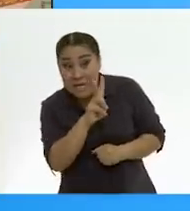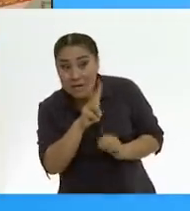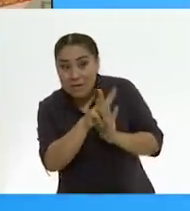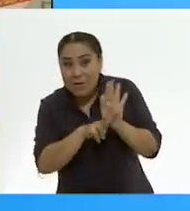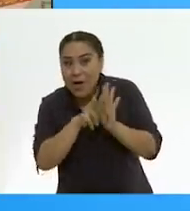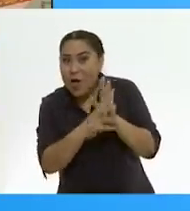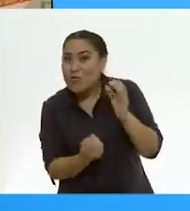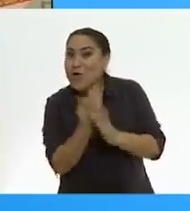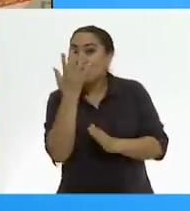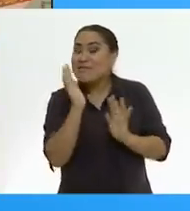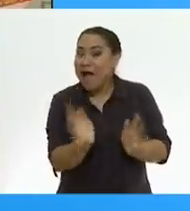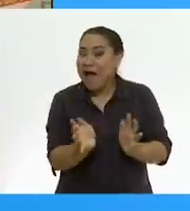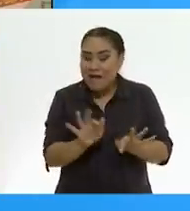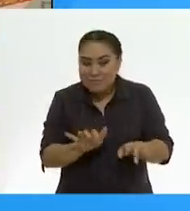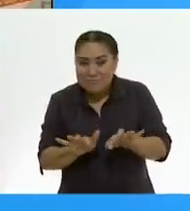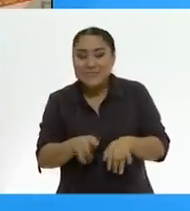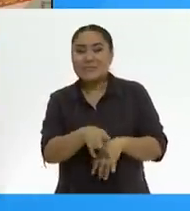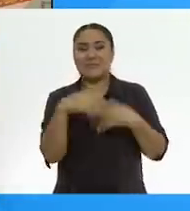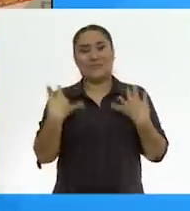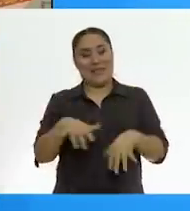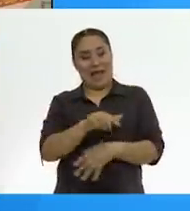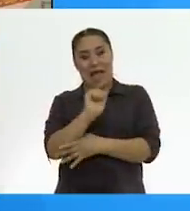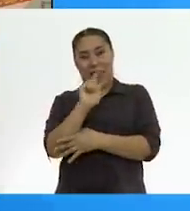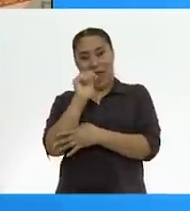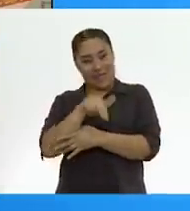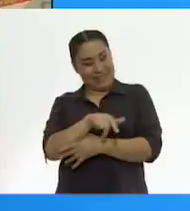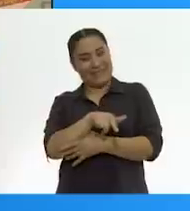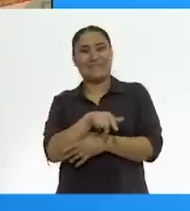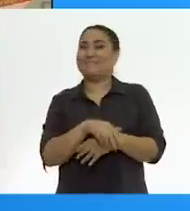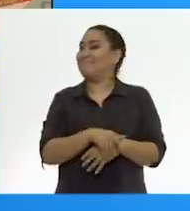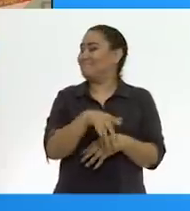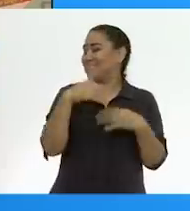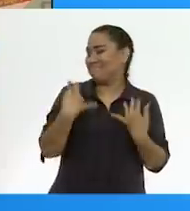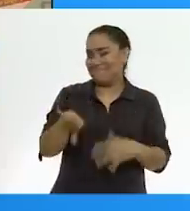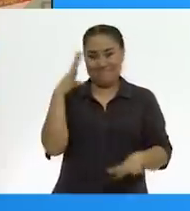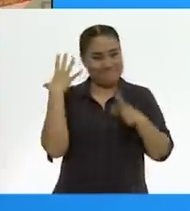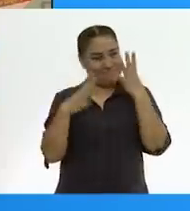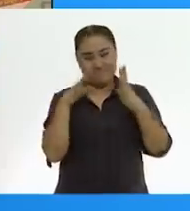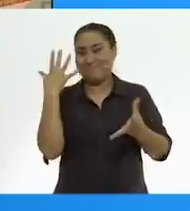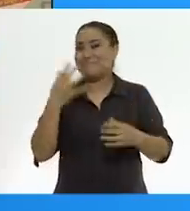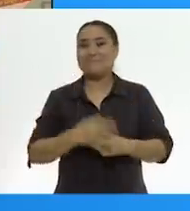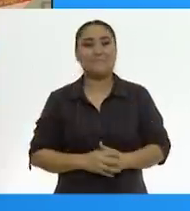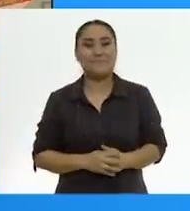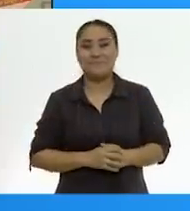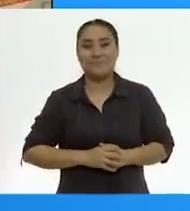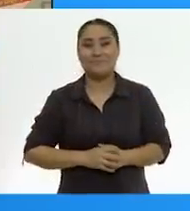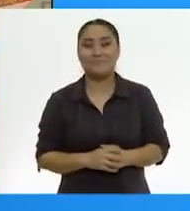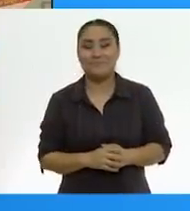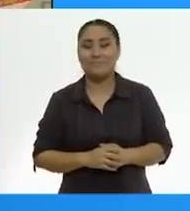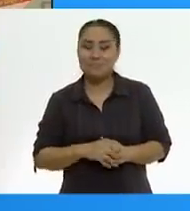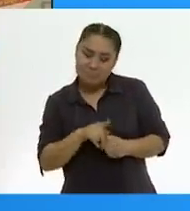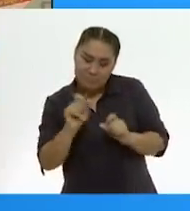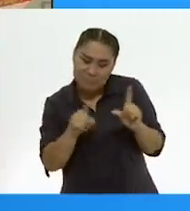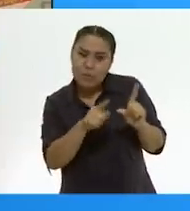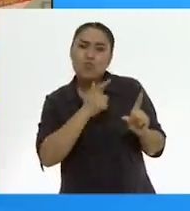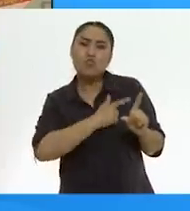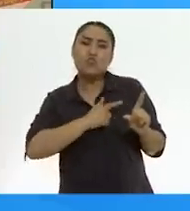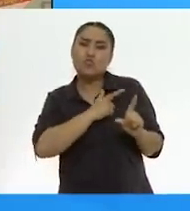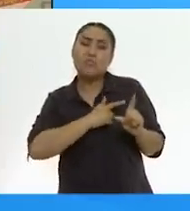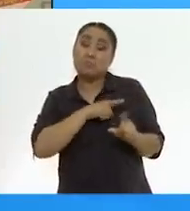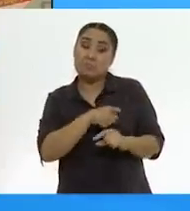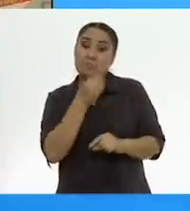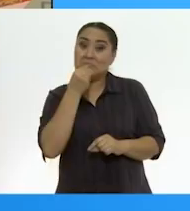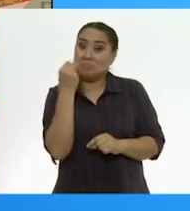video! ¡Oye, ese Alan! ¡Es tremendo! Este episodio me gusta mucho. Sí, es muy